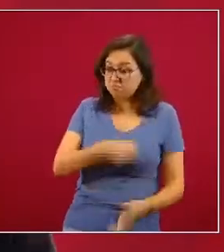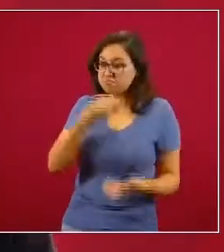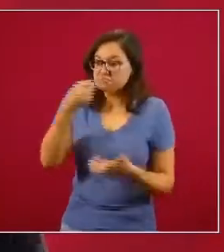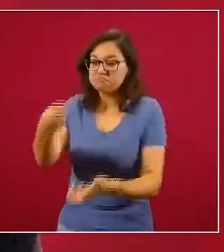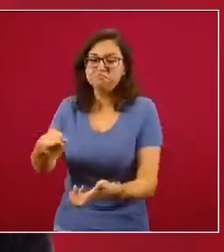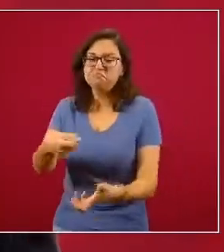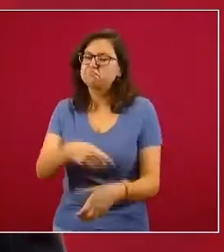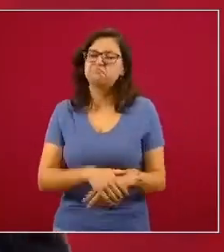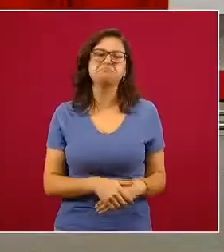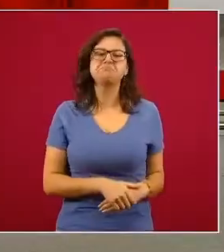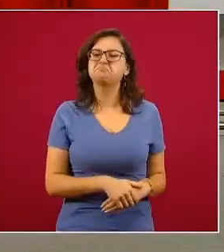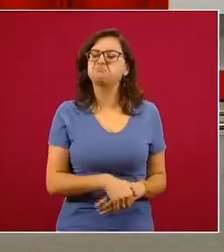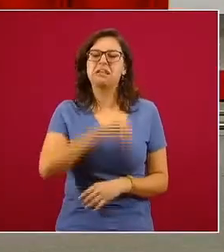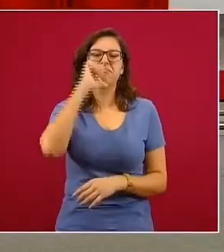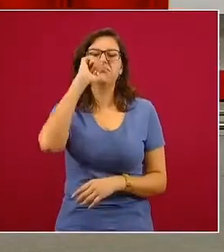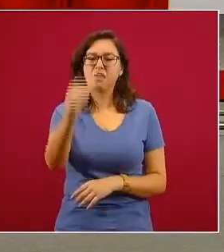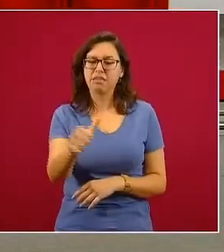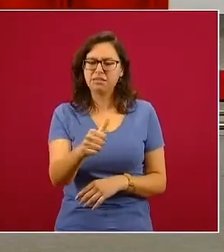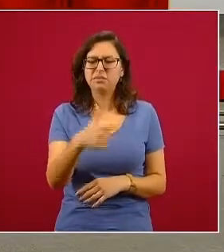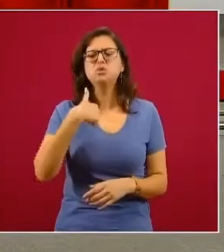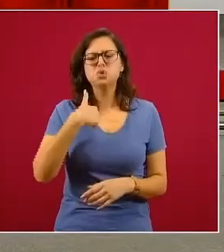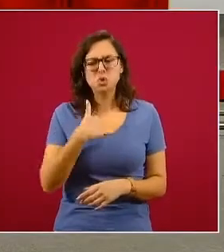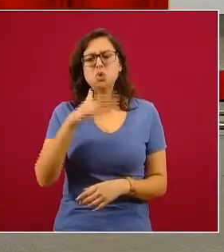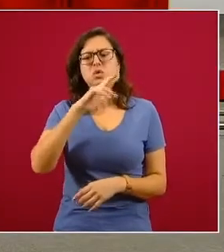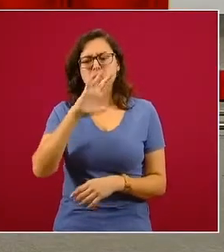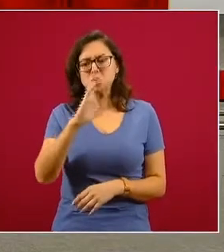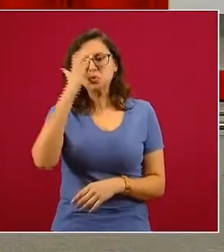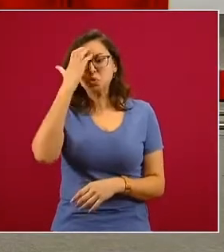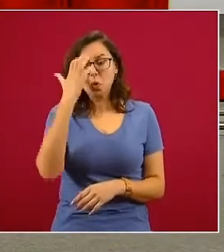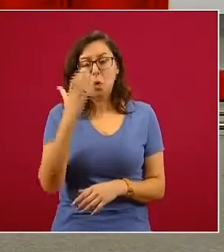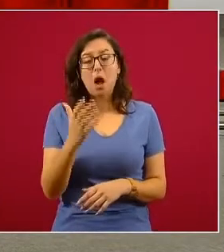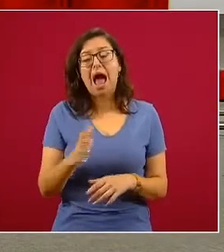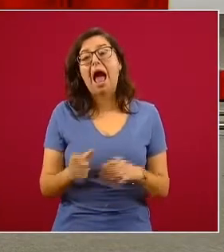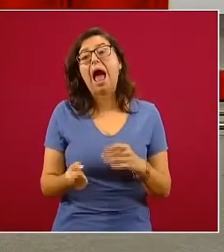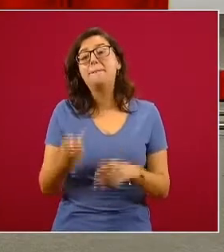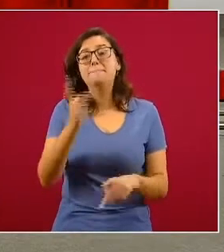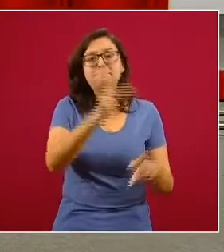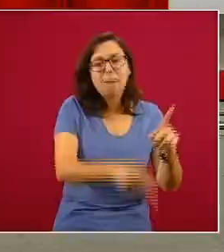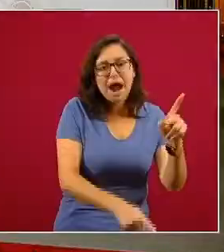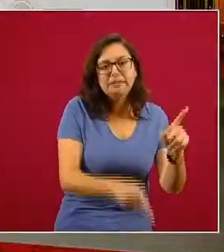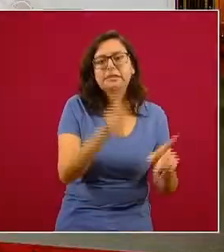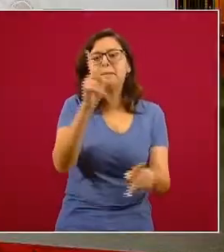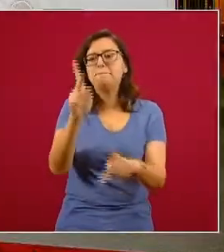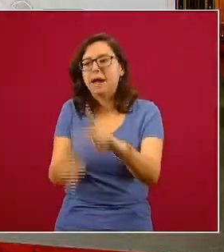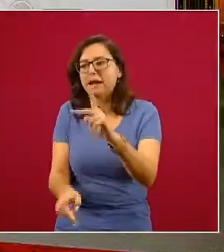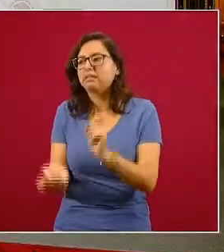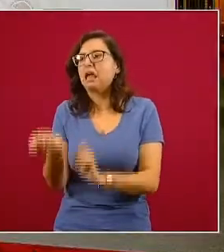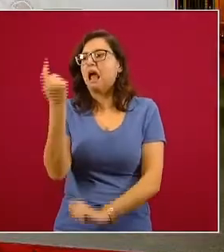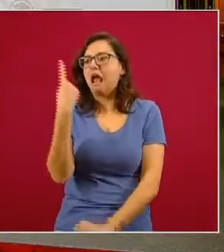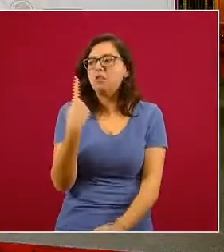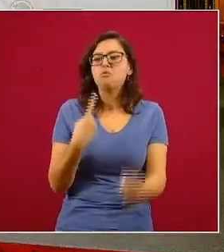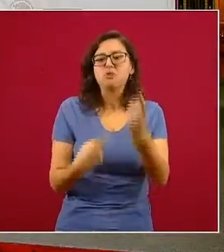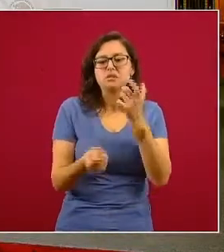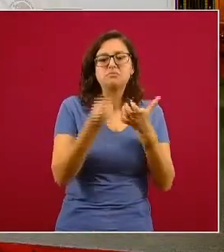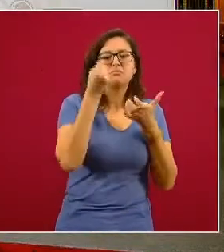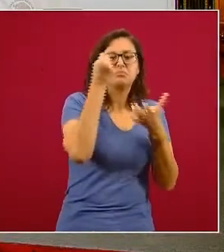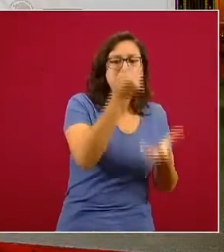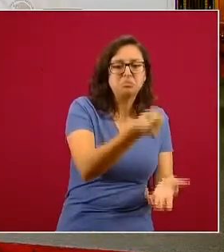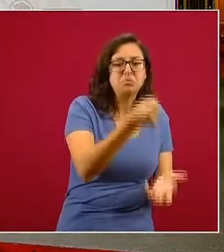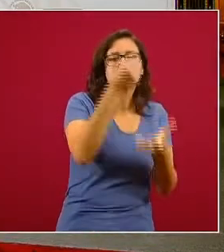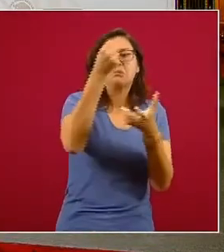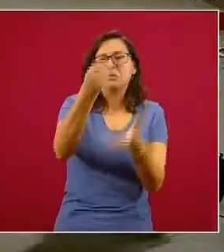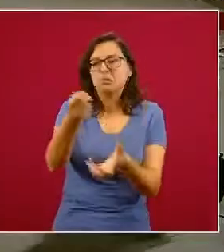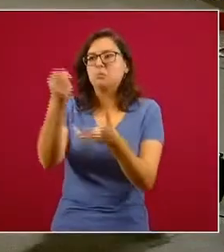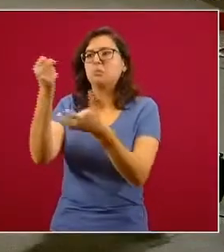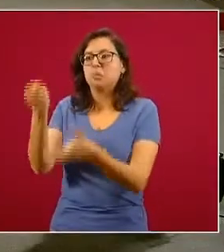habido proyectos de inversión en los que se han renovado algunas de estas cámaras de tamaño industrial o de tamaño